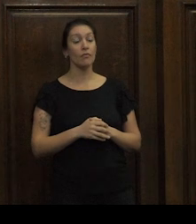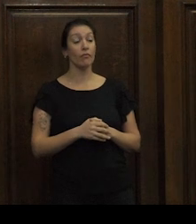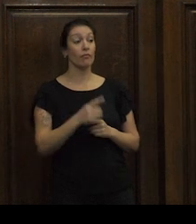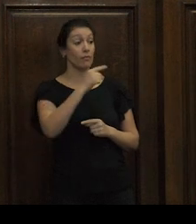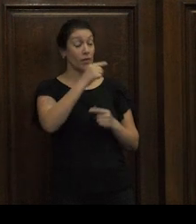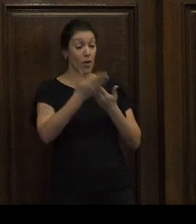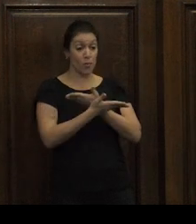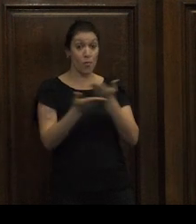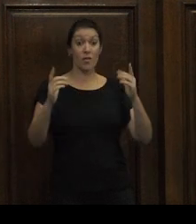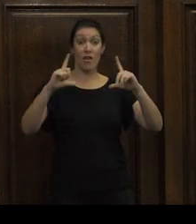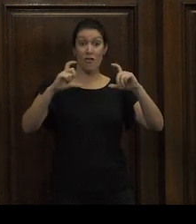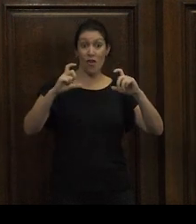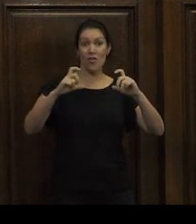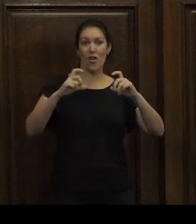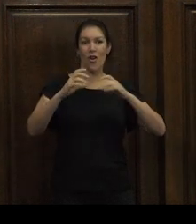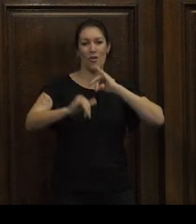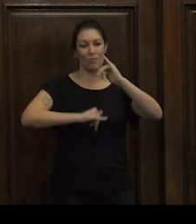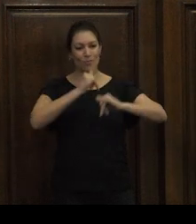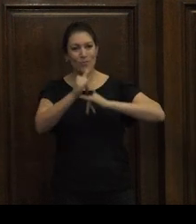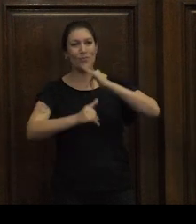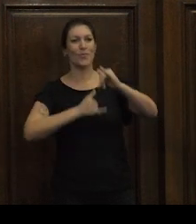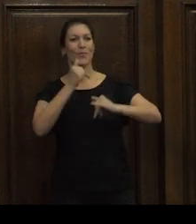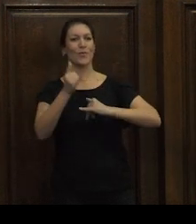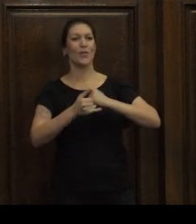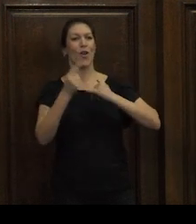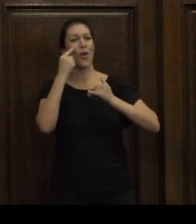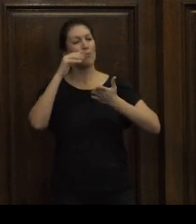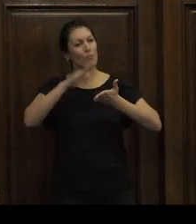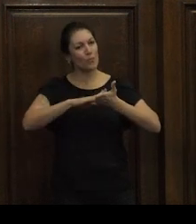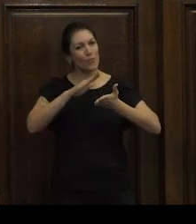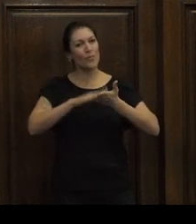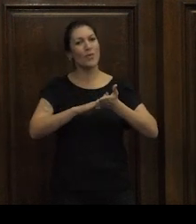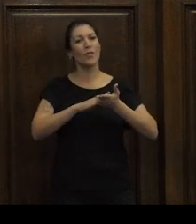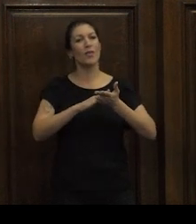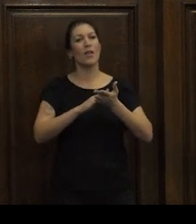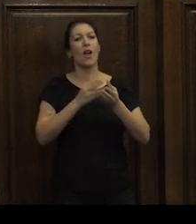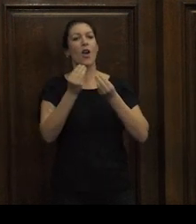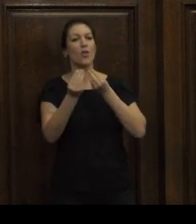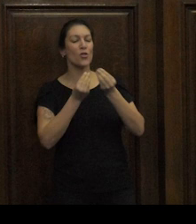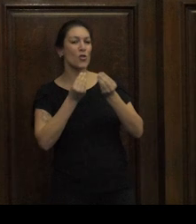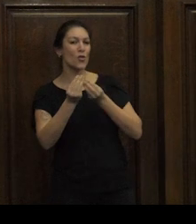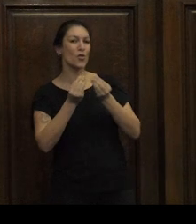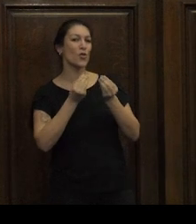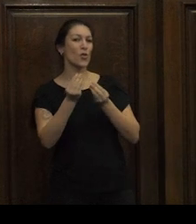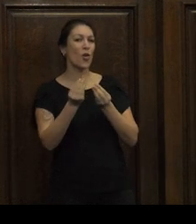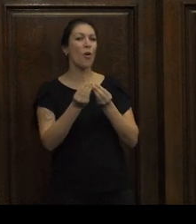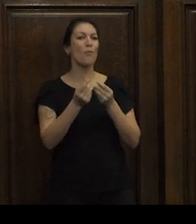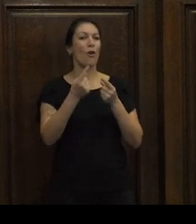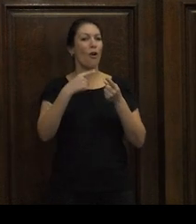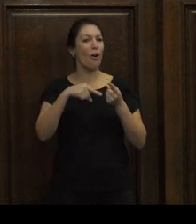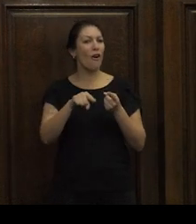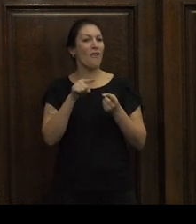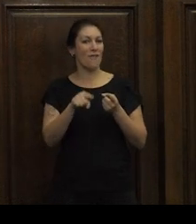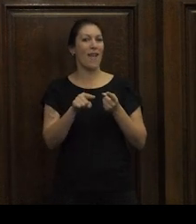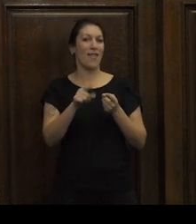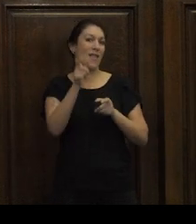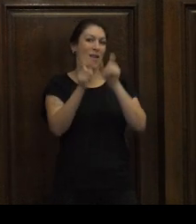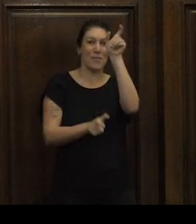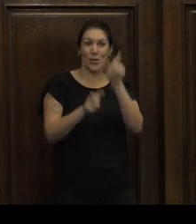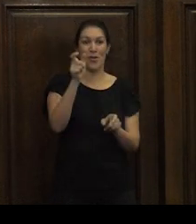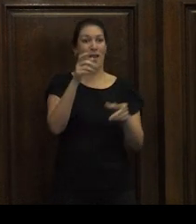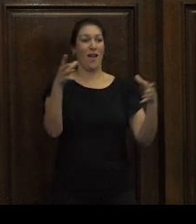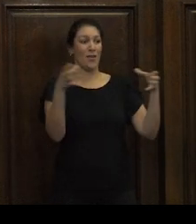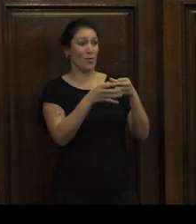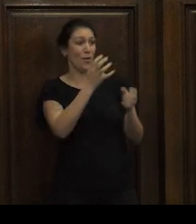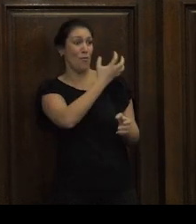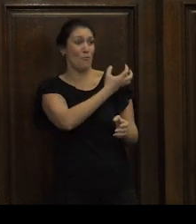En este slide que estaba mostrando vemos algunos datos recientes sobre el vertiginoso enriquecimiento de unos pocos y el tremendo empobrecimiento de muchísimos.